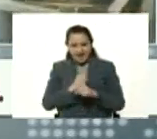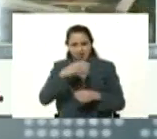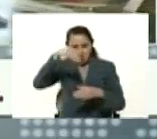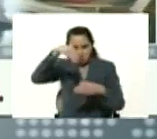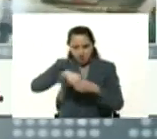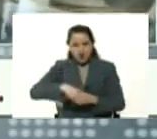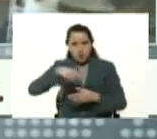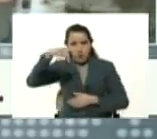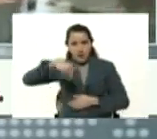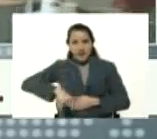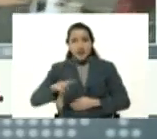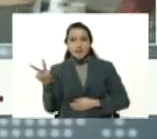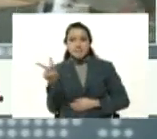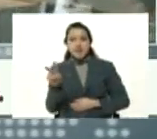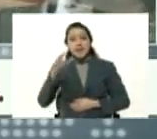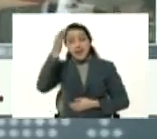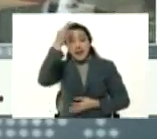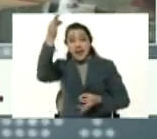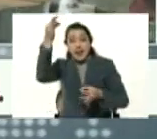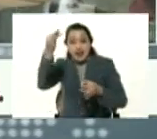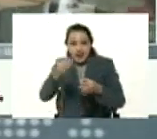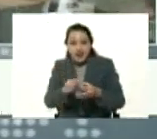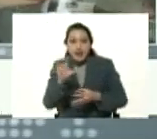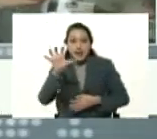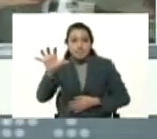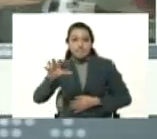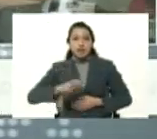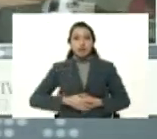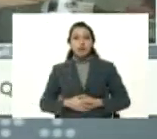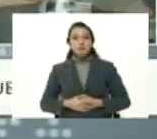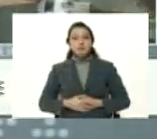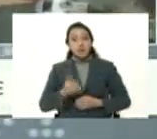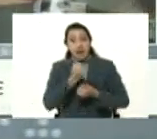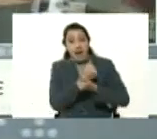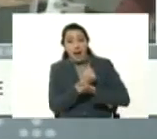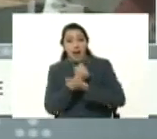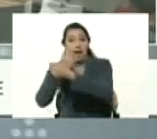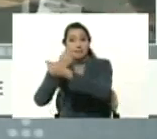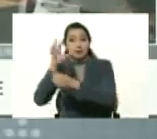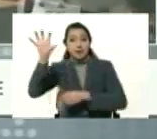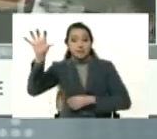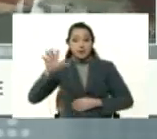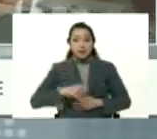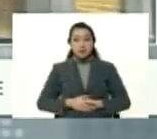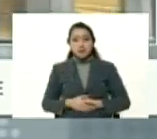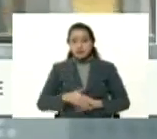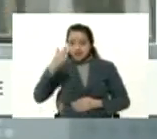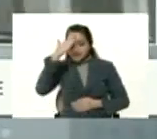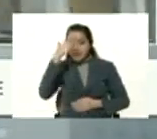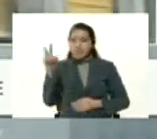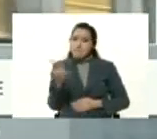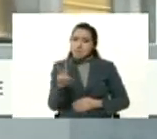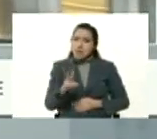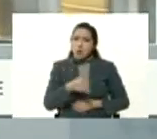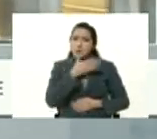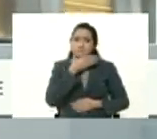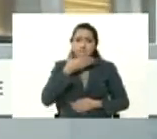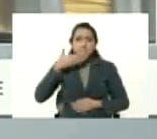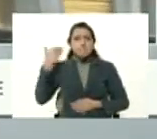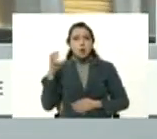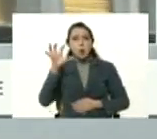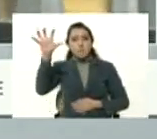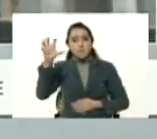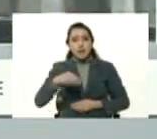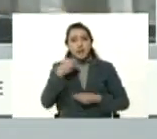el país y que cree en el país, que ama a Venezuela, que sabe que Venezuela es el mejor